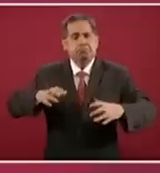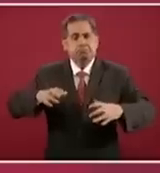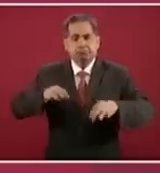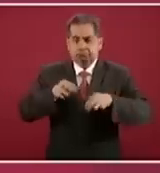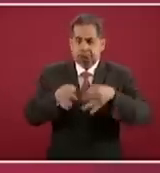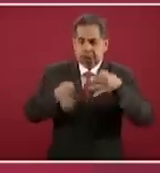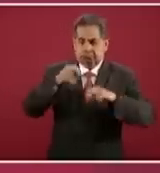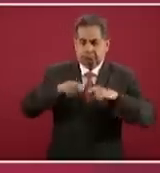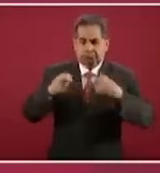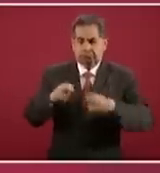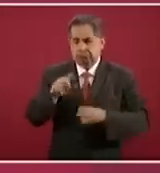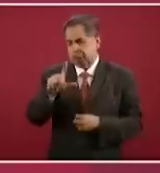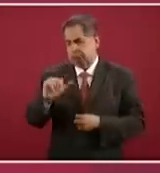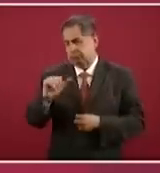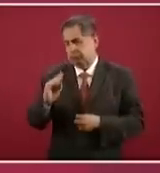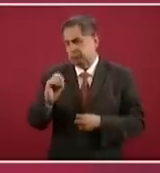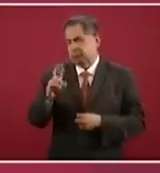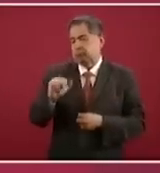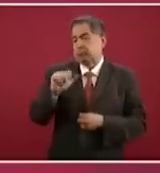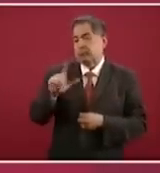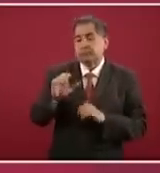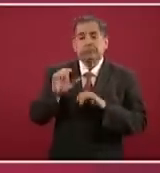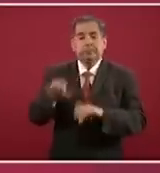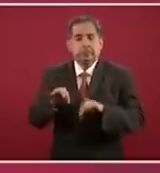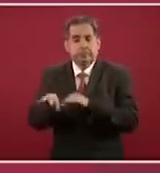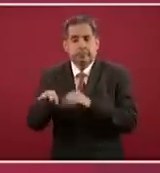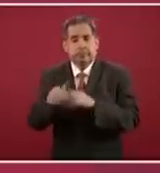laboral dependiente